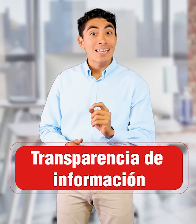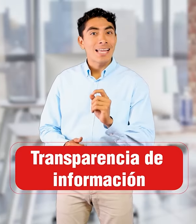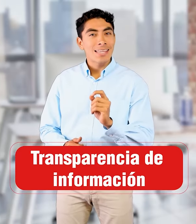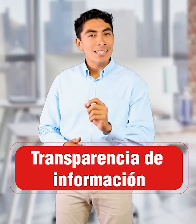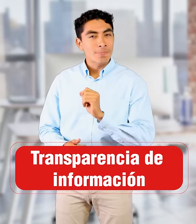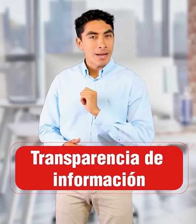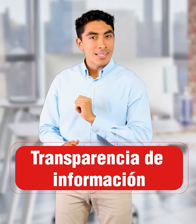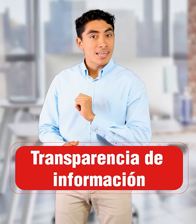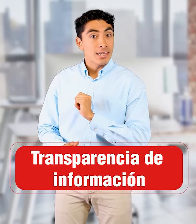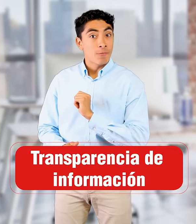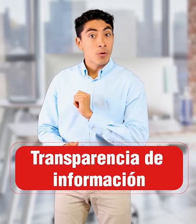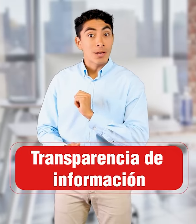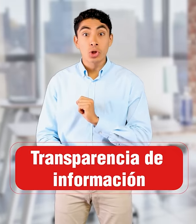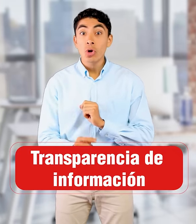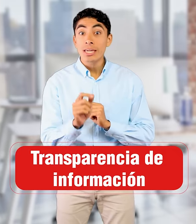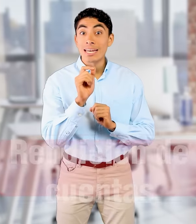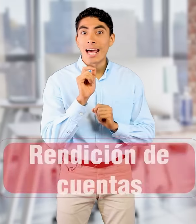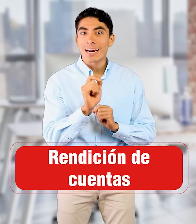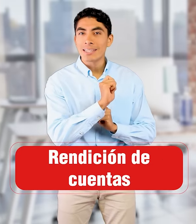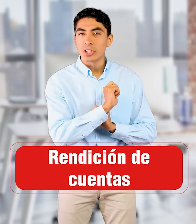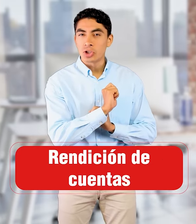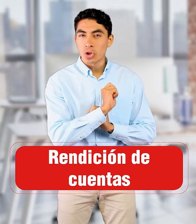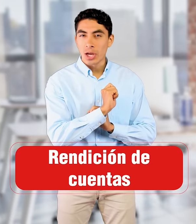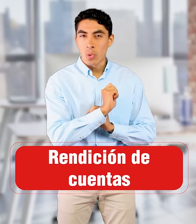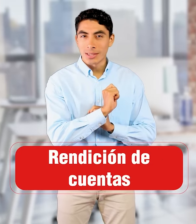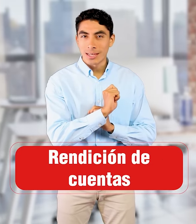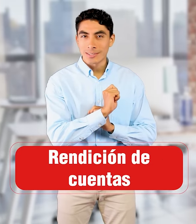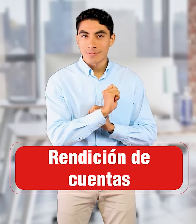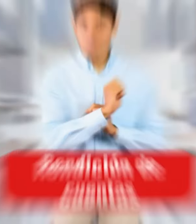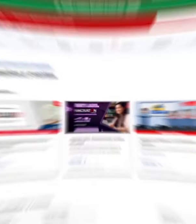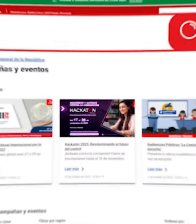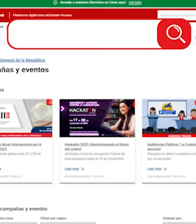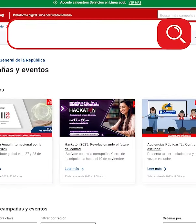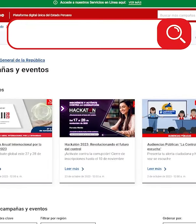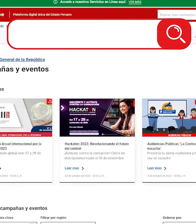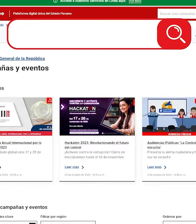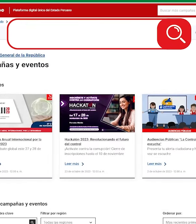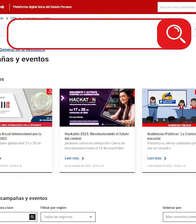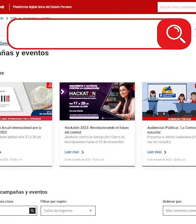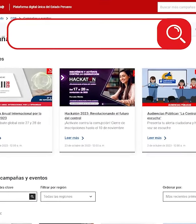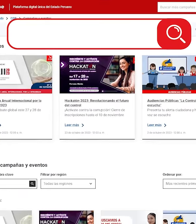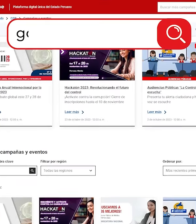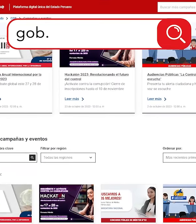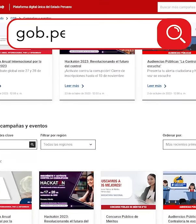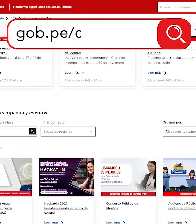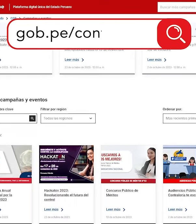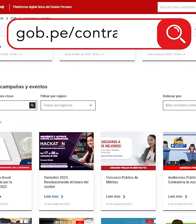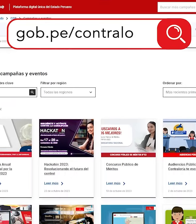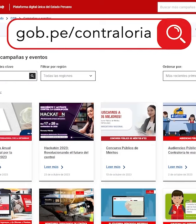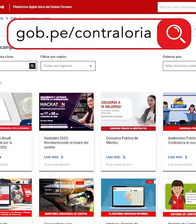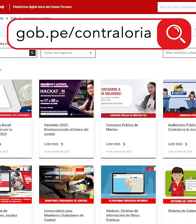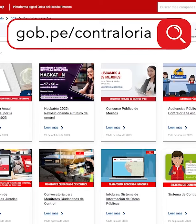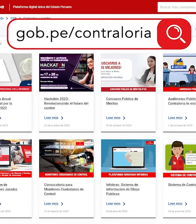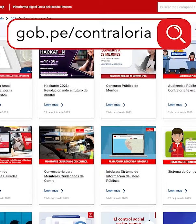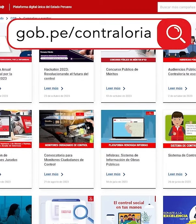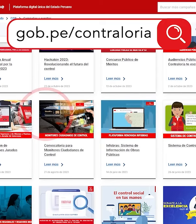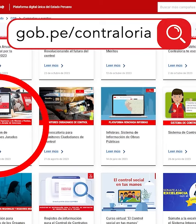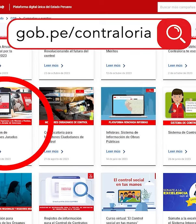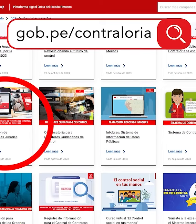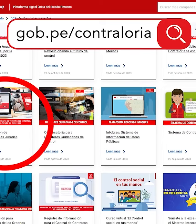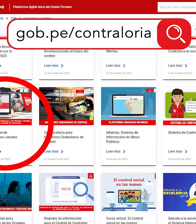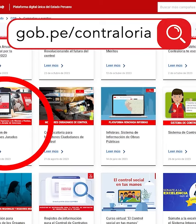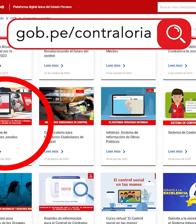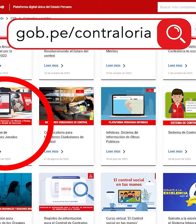fortalece la transparencia de información y la rendición de cuentas. Ingresa a gop.pe slash